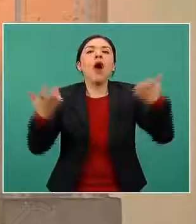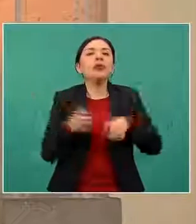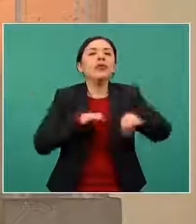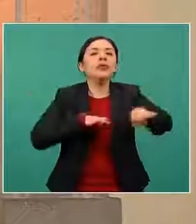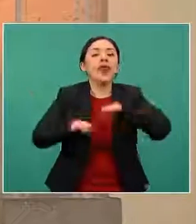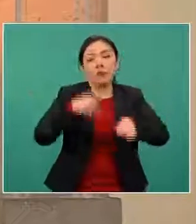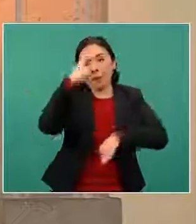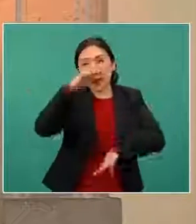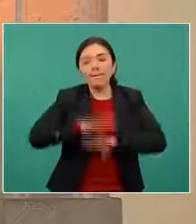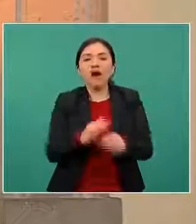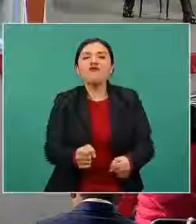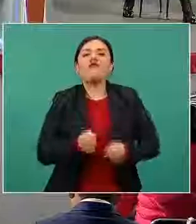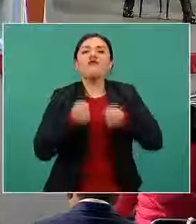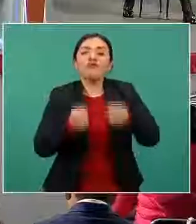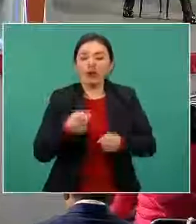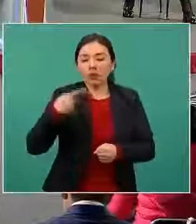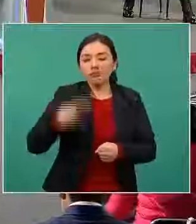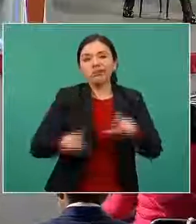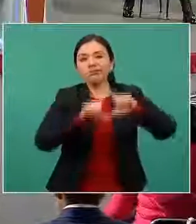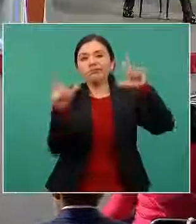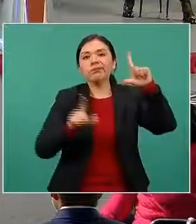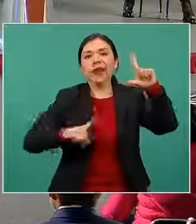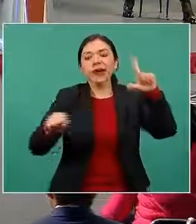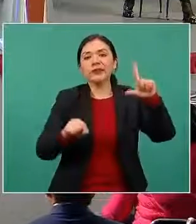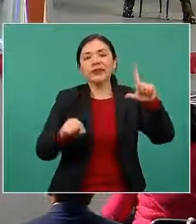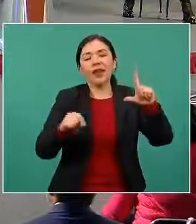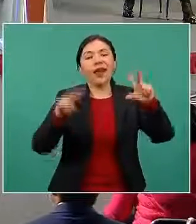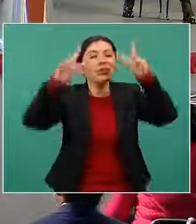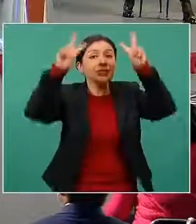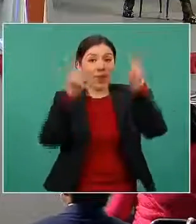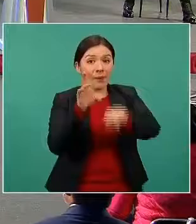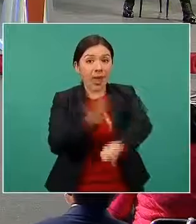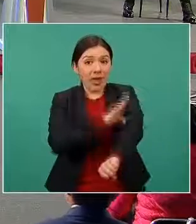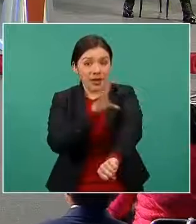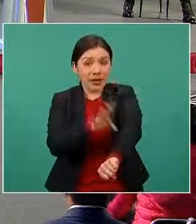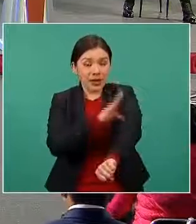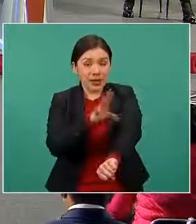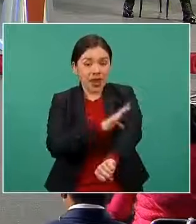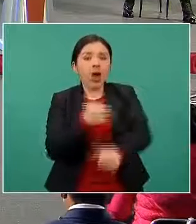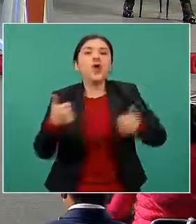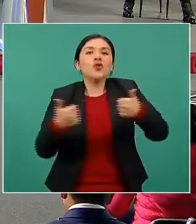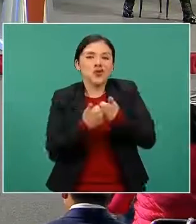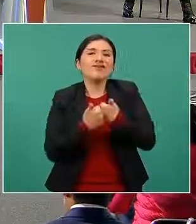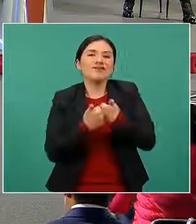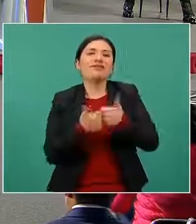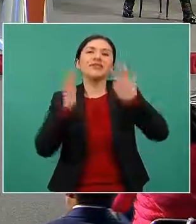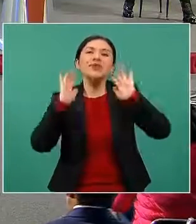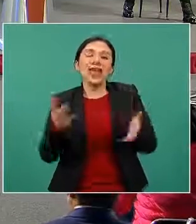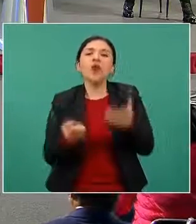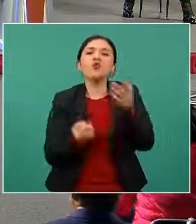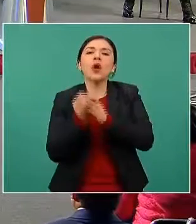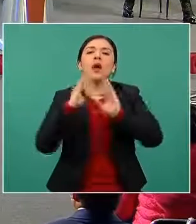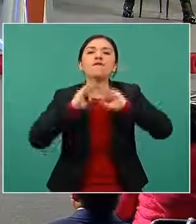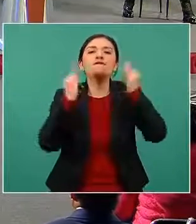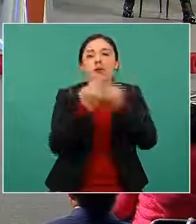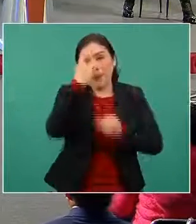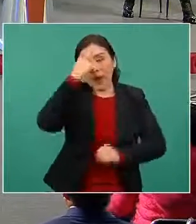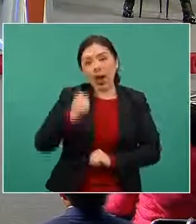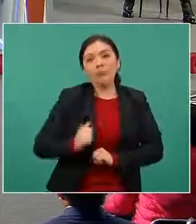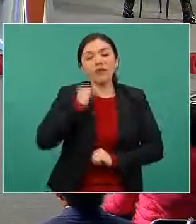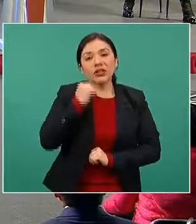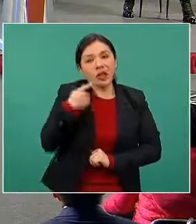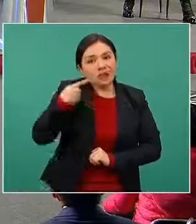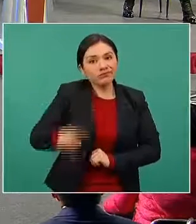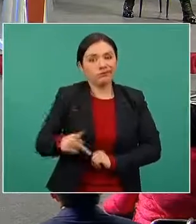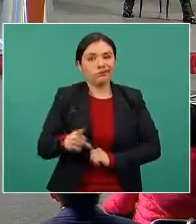el fortalecimiento del país en materia energética a partir de un nuevo modelo para aprovechar nuestros